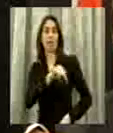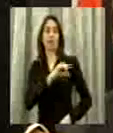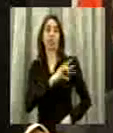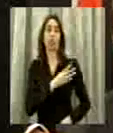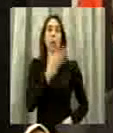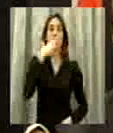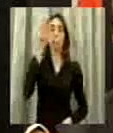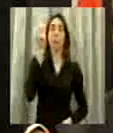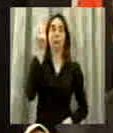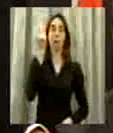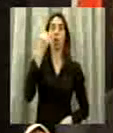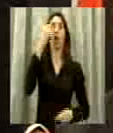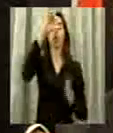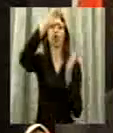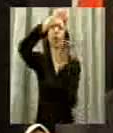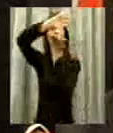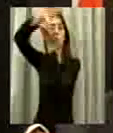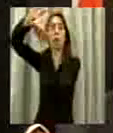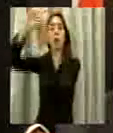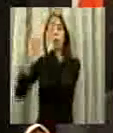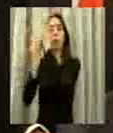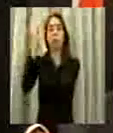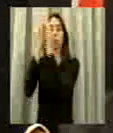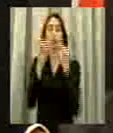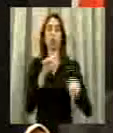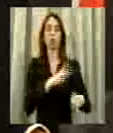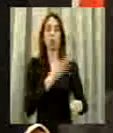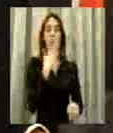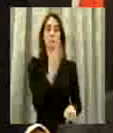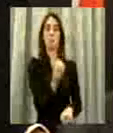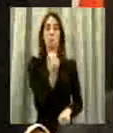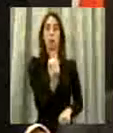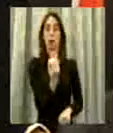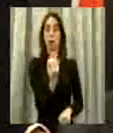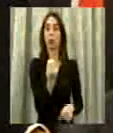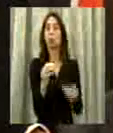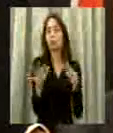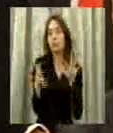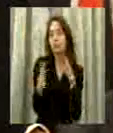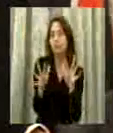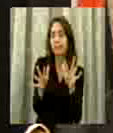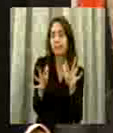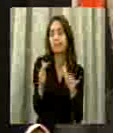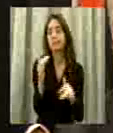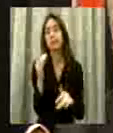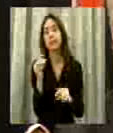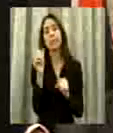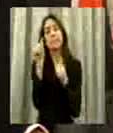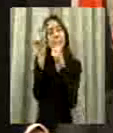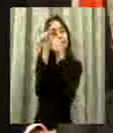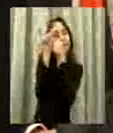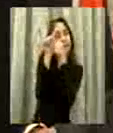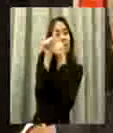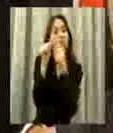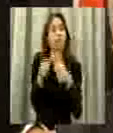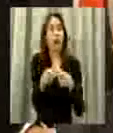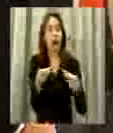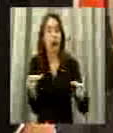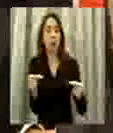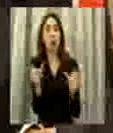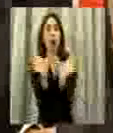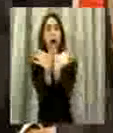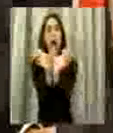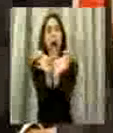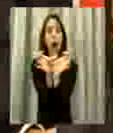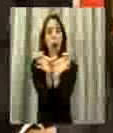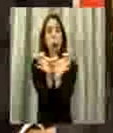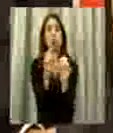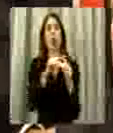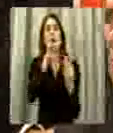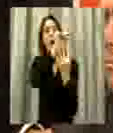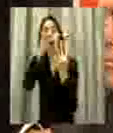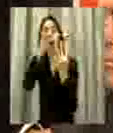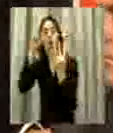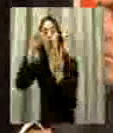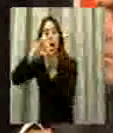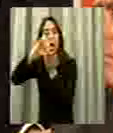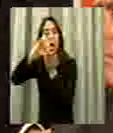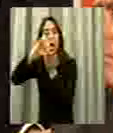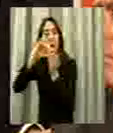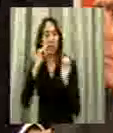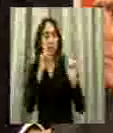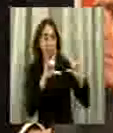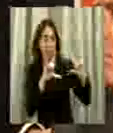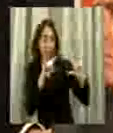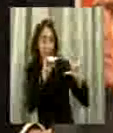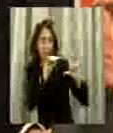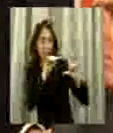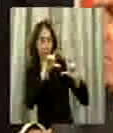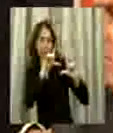países desarrollados, y cerca de Japón, Austria, y por supuesto hay varios países que tienen menores